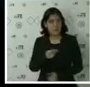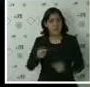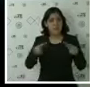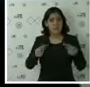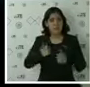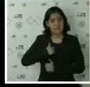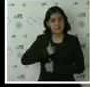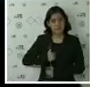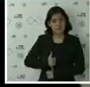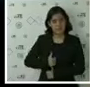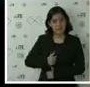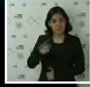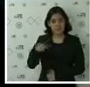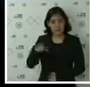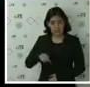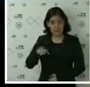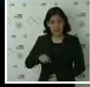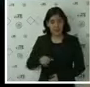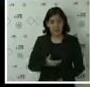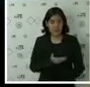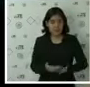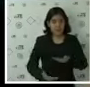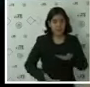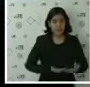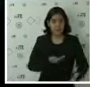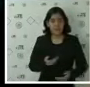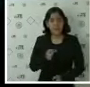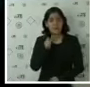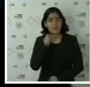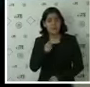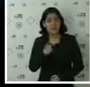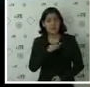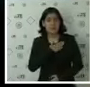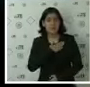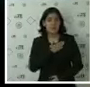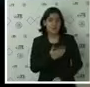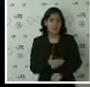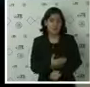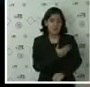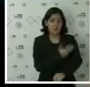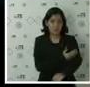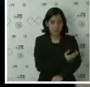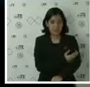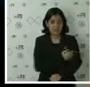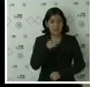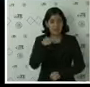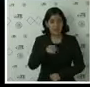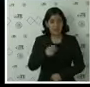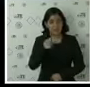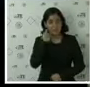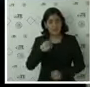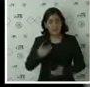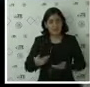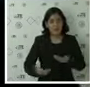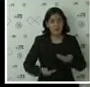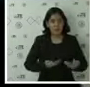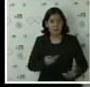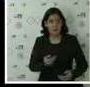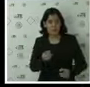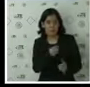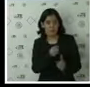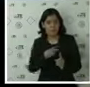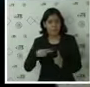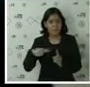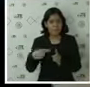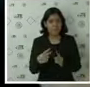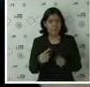Sobre todo agradezco a mis compañeros participantes por compartir sus ideas y así enriquecer mi visión acerca de estos temas. Y